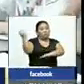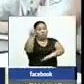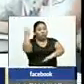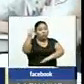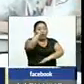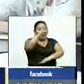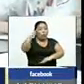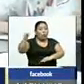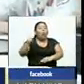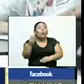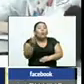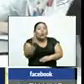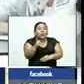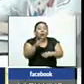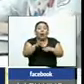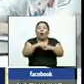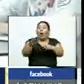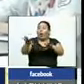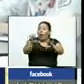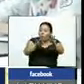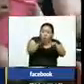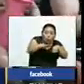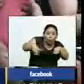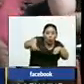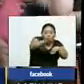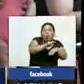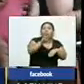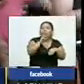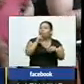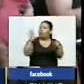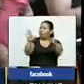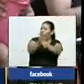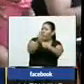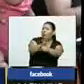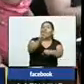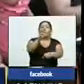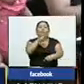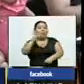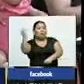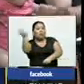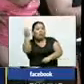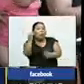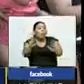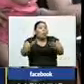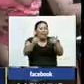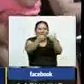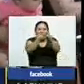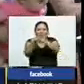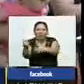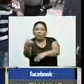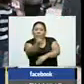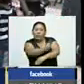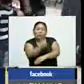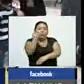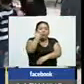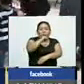se extendería no solamente a ciertos sectores del país, sino que a nivel nacional, por los diferentes casos que se han reportado hasta la fecha, en donde